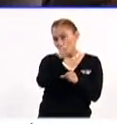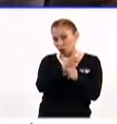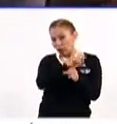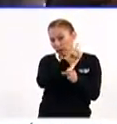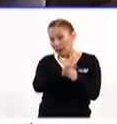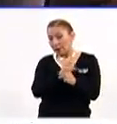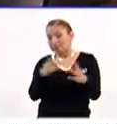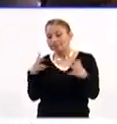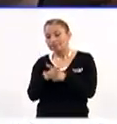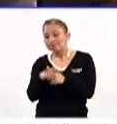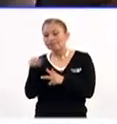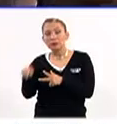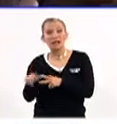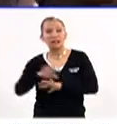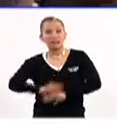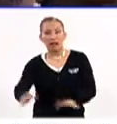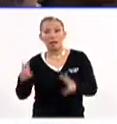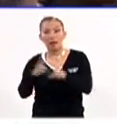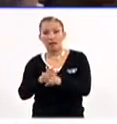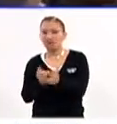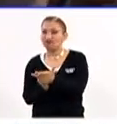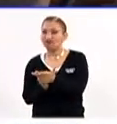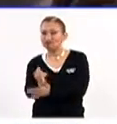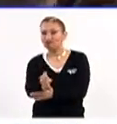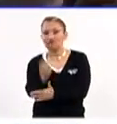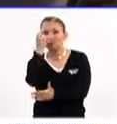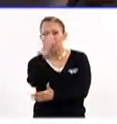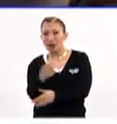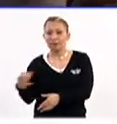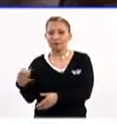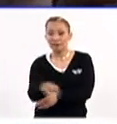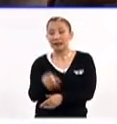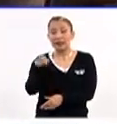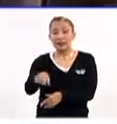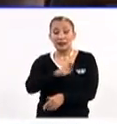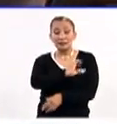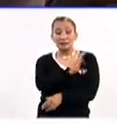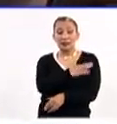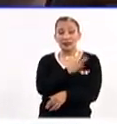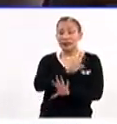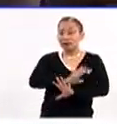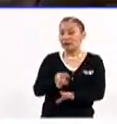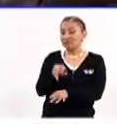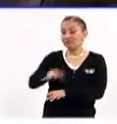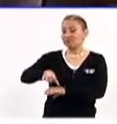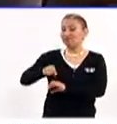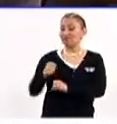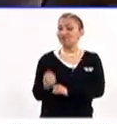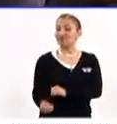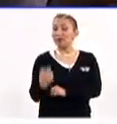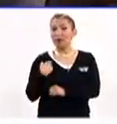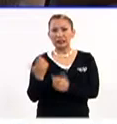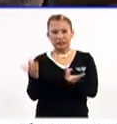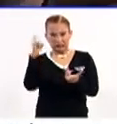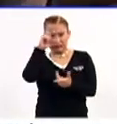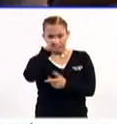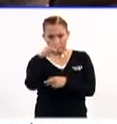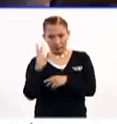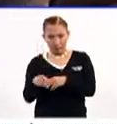primera escaramuza, fue ya la batalla decisiva, y en ella los españoles lograron imponerse con bastantes